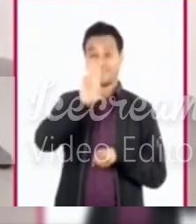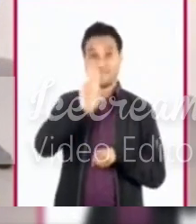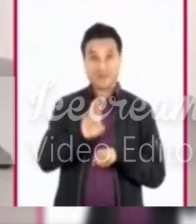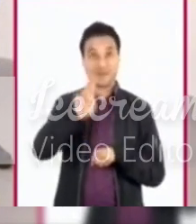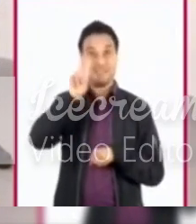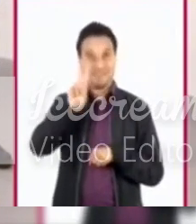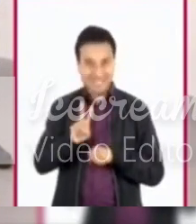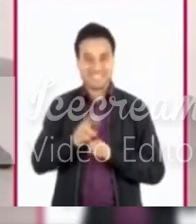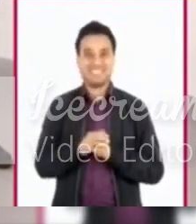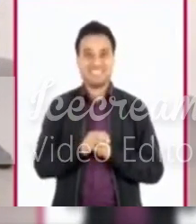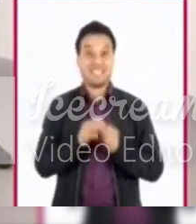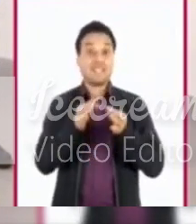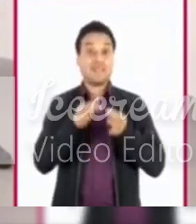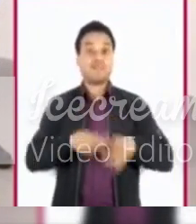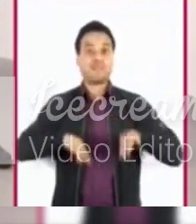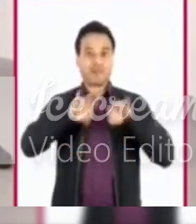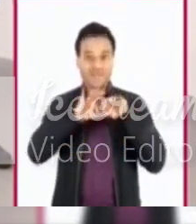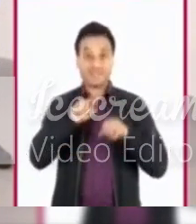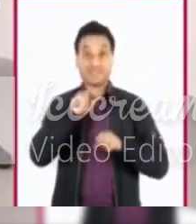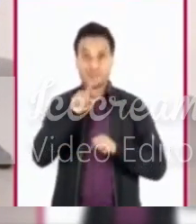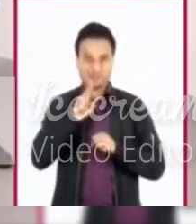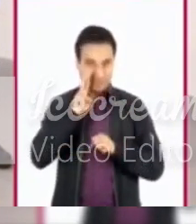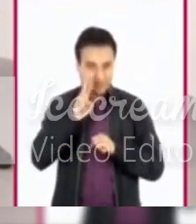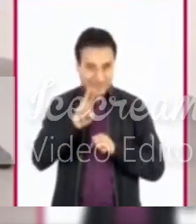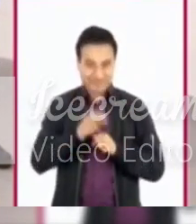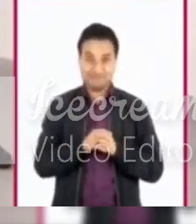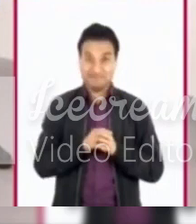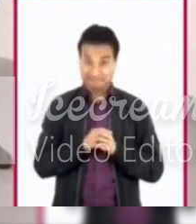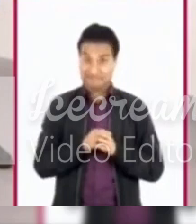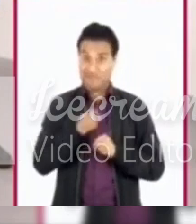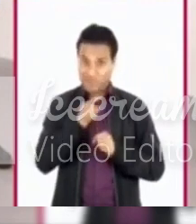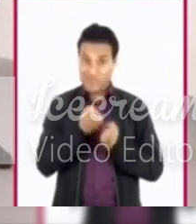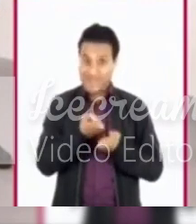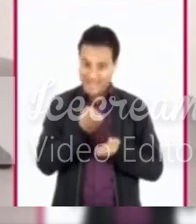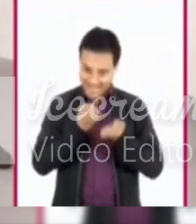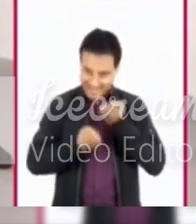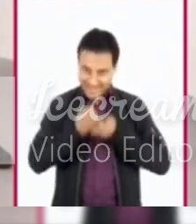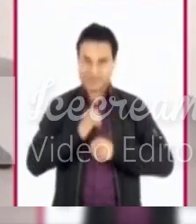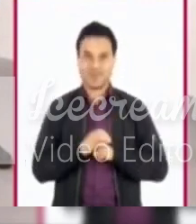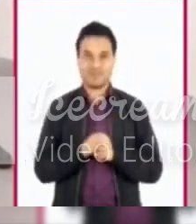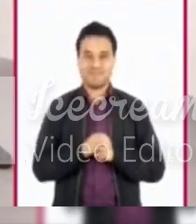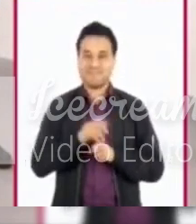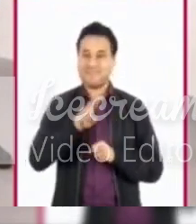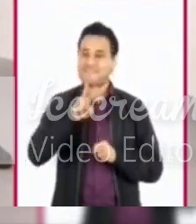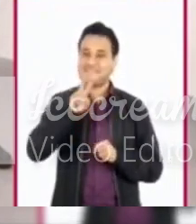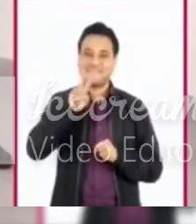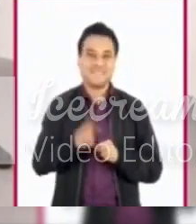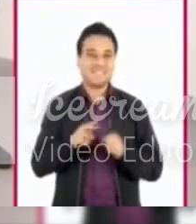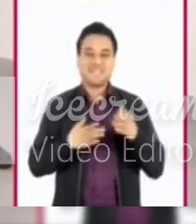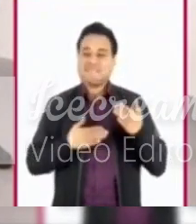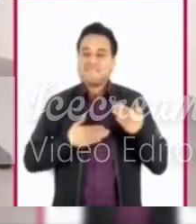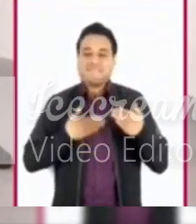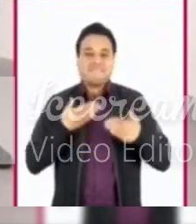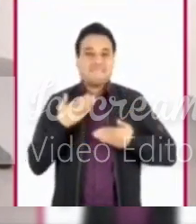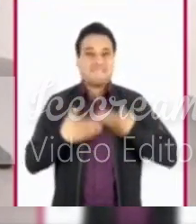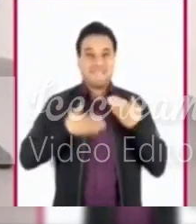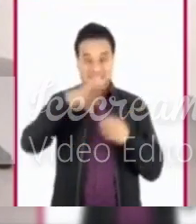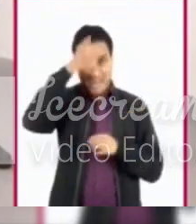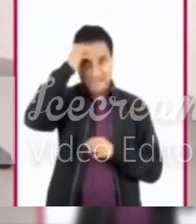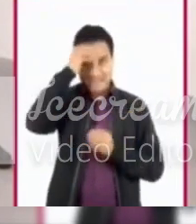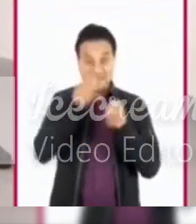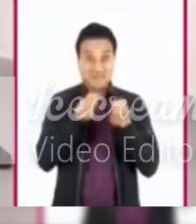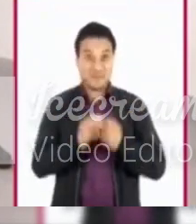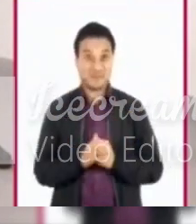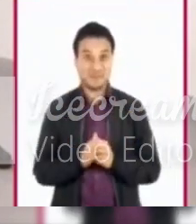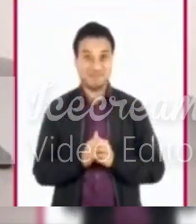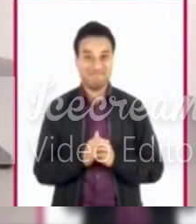Es importante que mientras lo hacen, realicen los ejercicios artísticos. Les aseguro que disfrutarán y aprenderán muchísimo. Nos